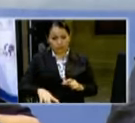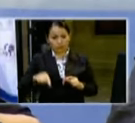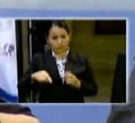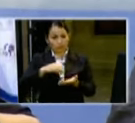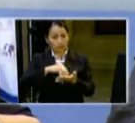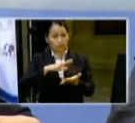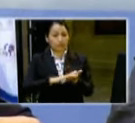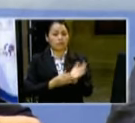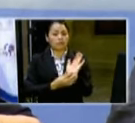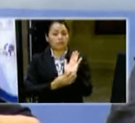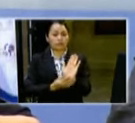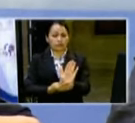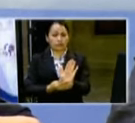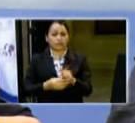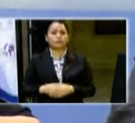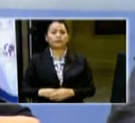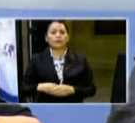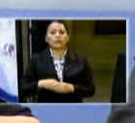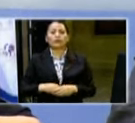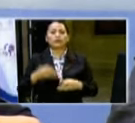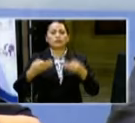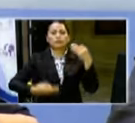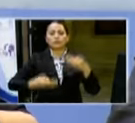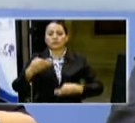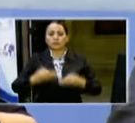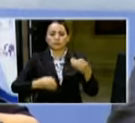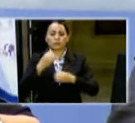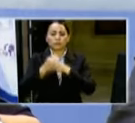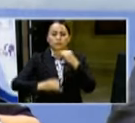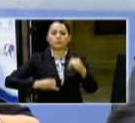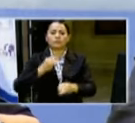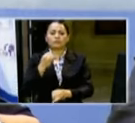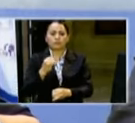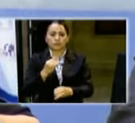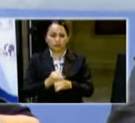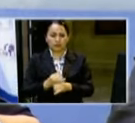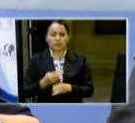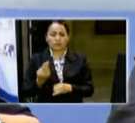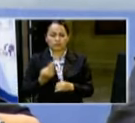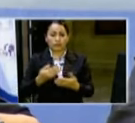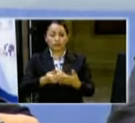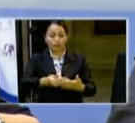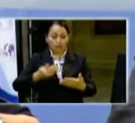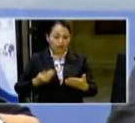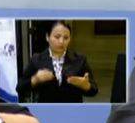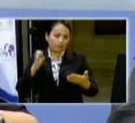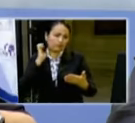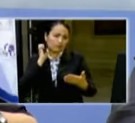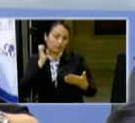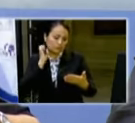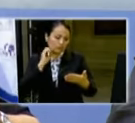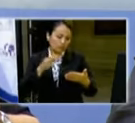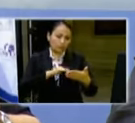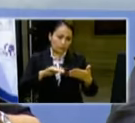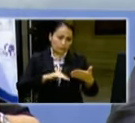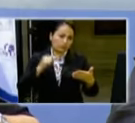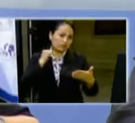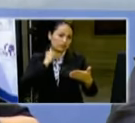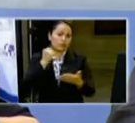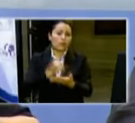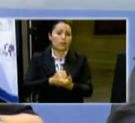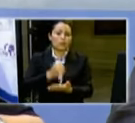estableciendo respecto a la jurisdicción de la Corte Penal Internacional que tenemos que pasar por el visto bueno del Ejecutivo y del Senado